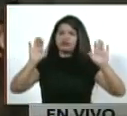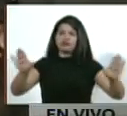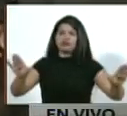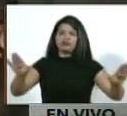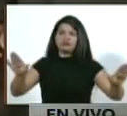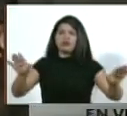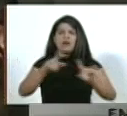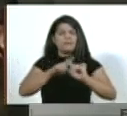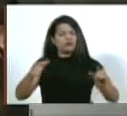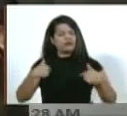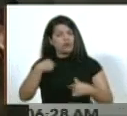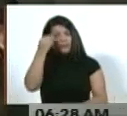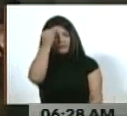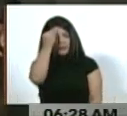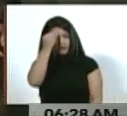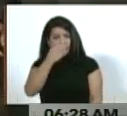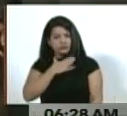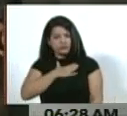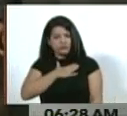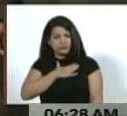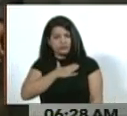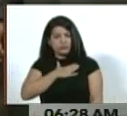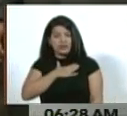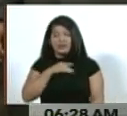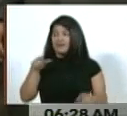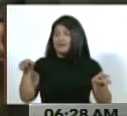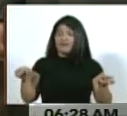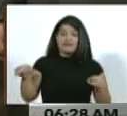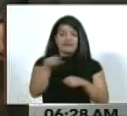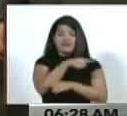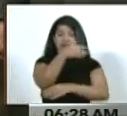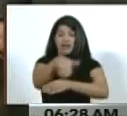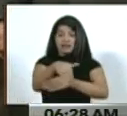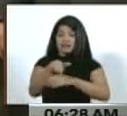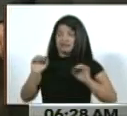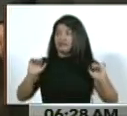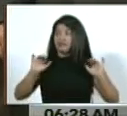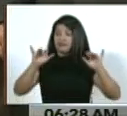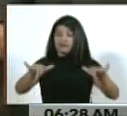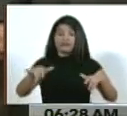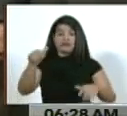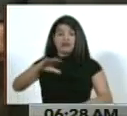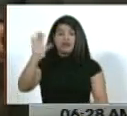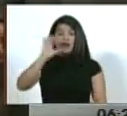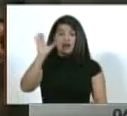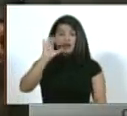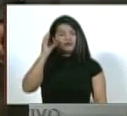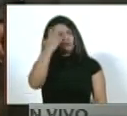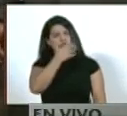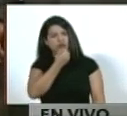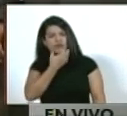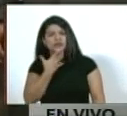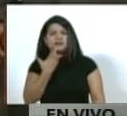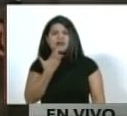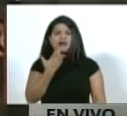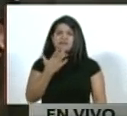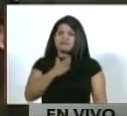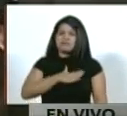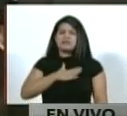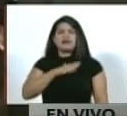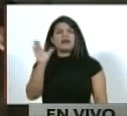Pero yo diría que en esas calles de esta Caracas adorada, hermosa, nuestra,